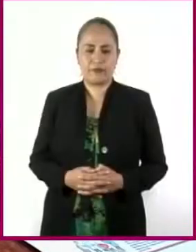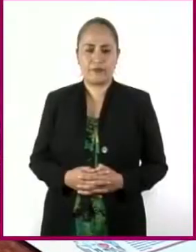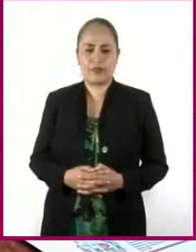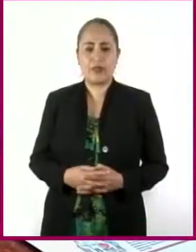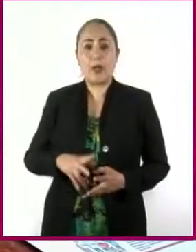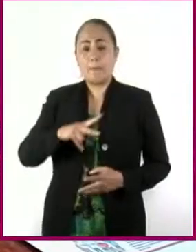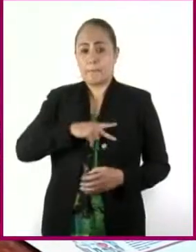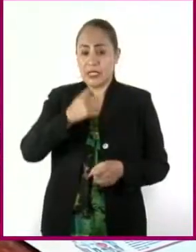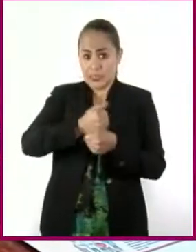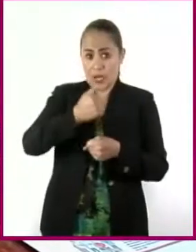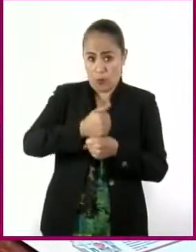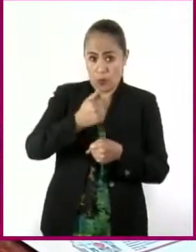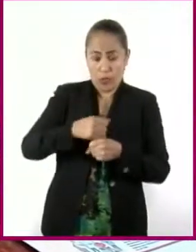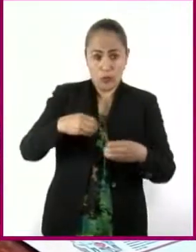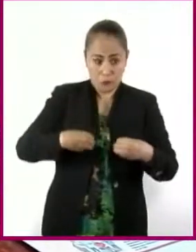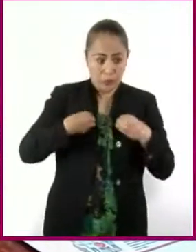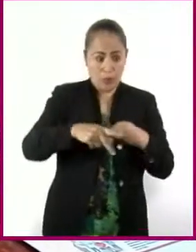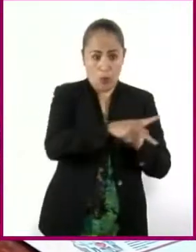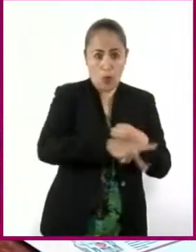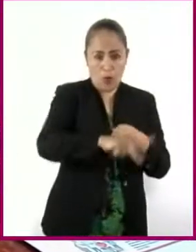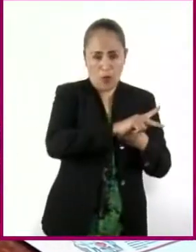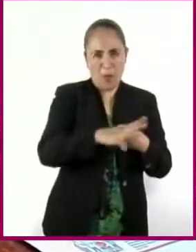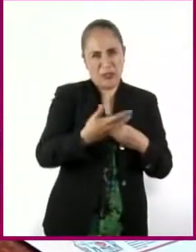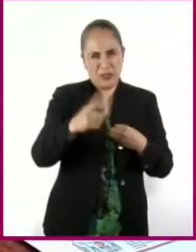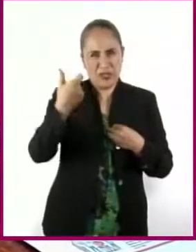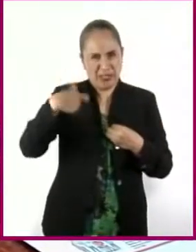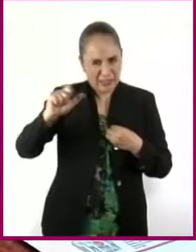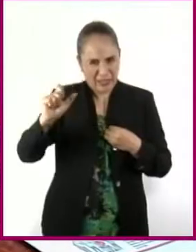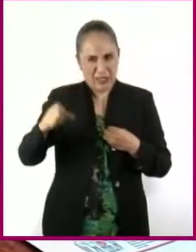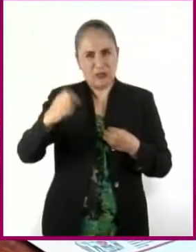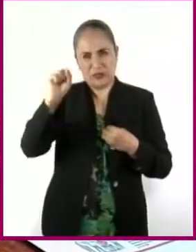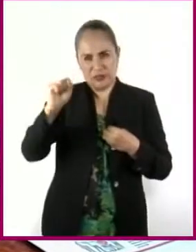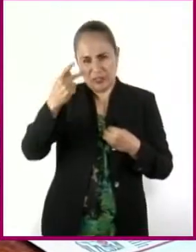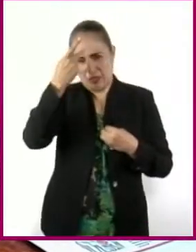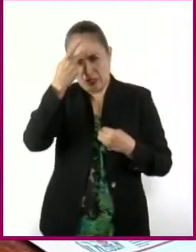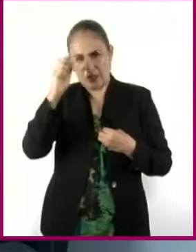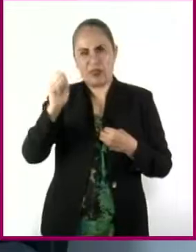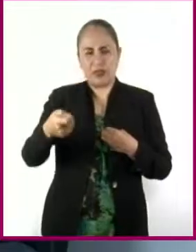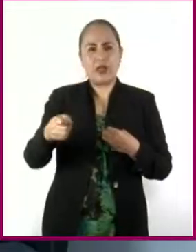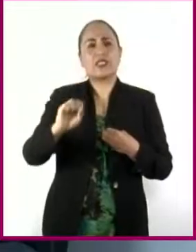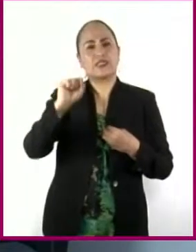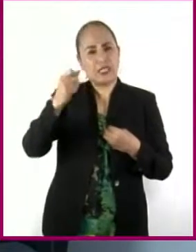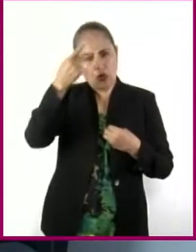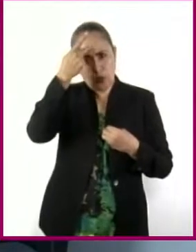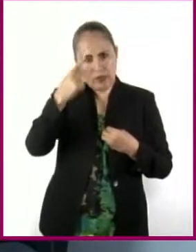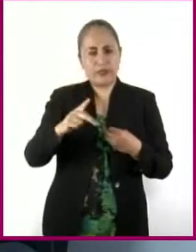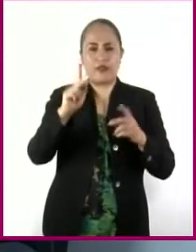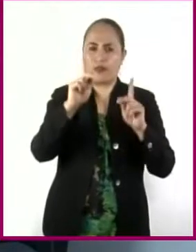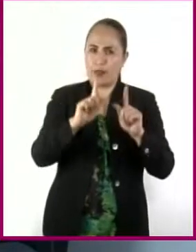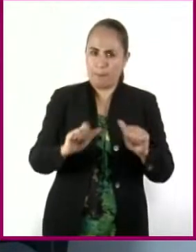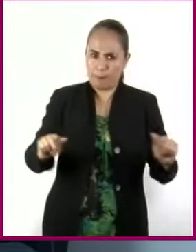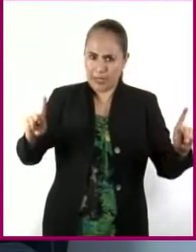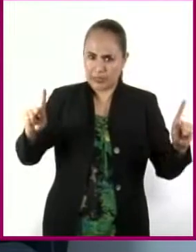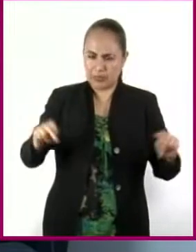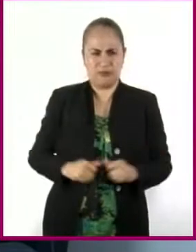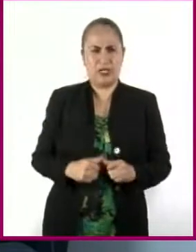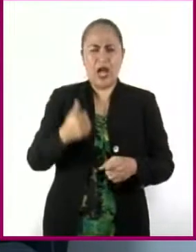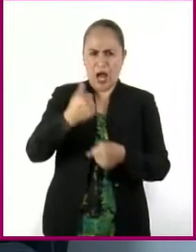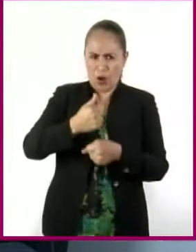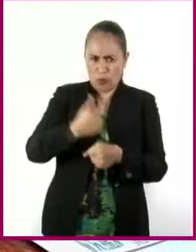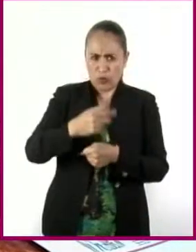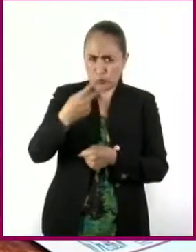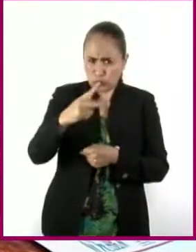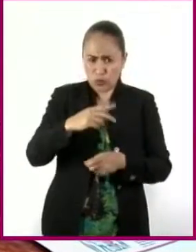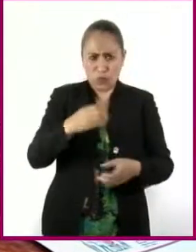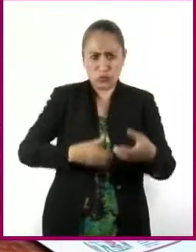abuelos viven en un pueblo que está entre Querétaro y San Luis Potosí, que se llama San Luis de la Paz. O sea que tus abuelos siempre se dedicaron al